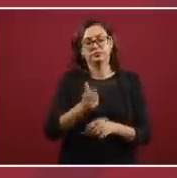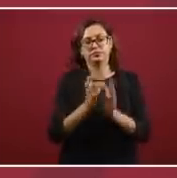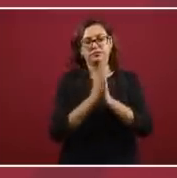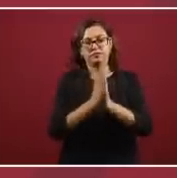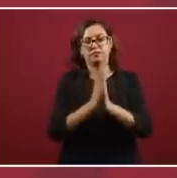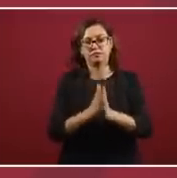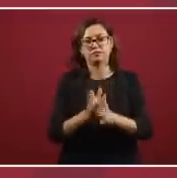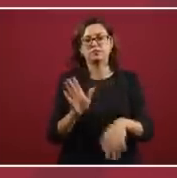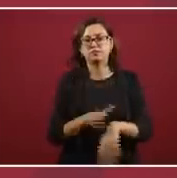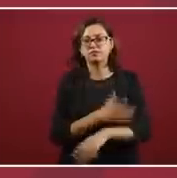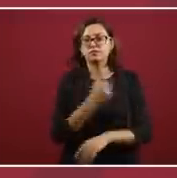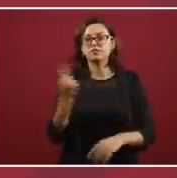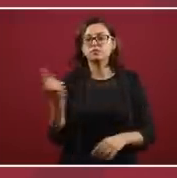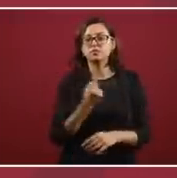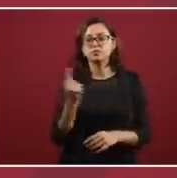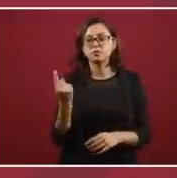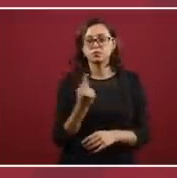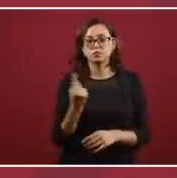porque esa es la palabra,